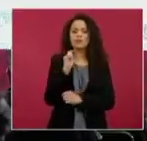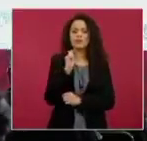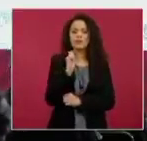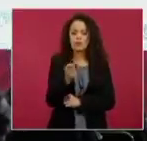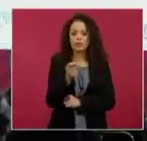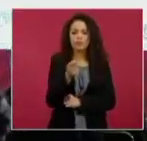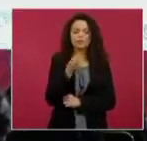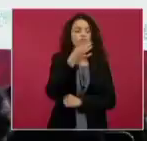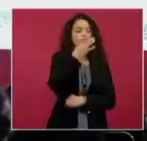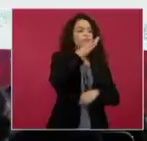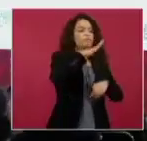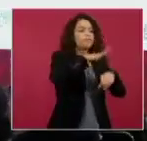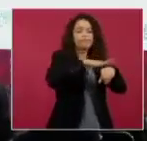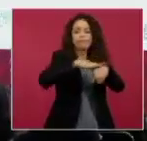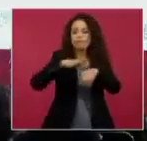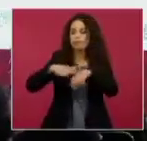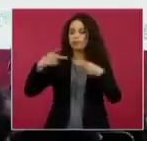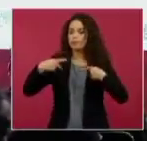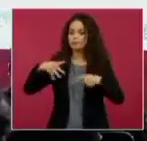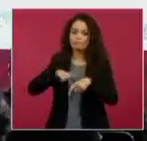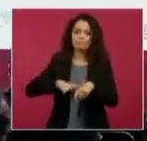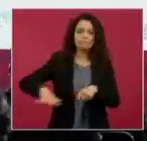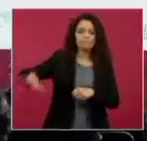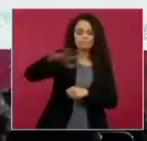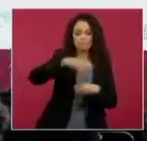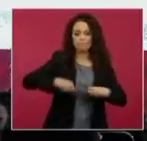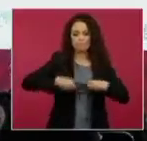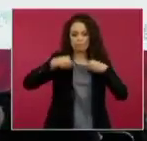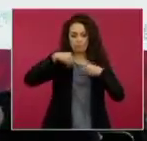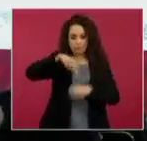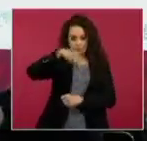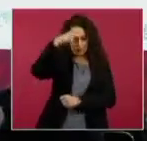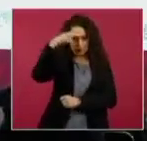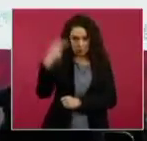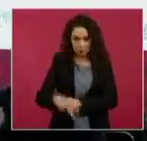al pueblo de México y decirle a los medios de comunicación